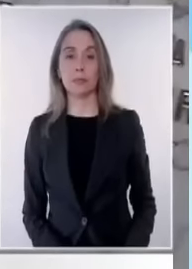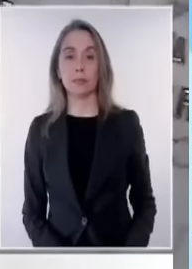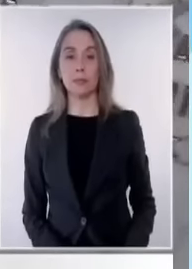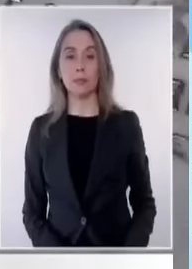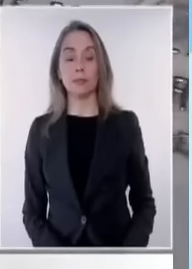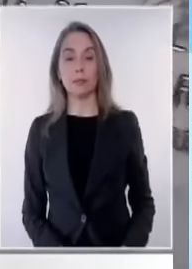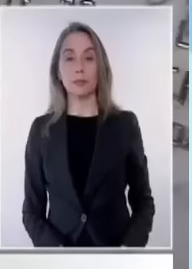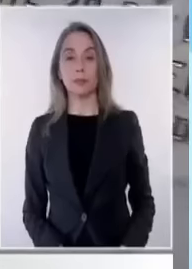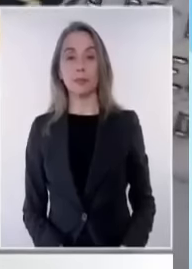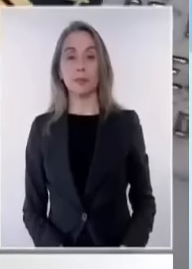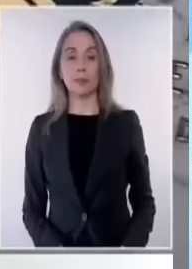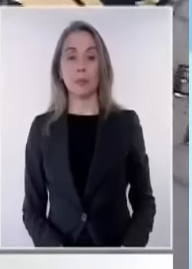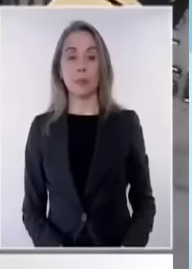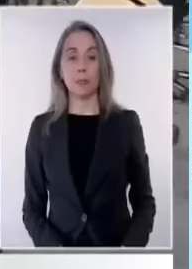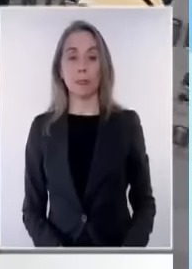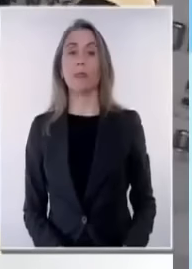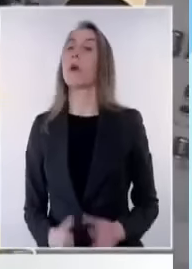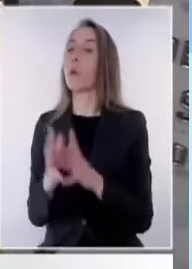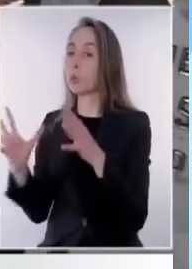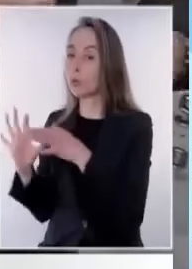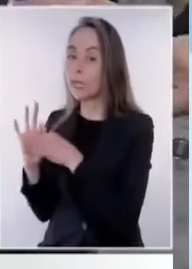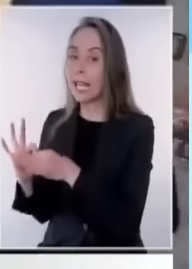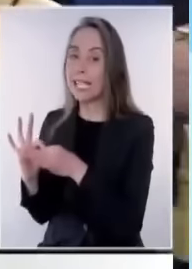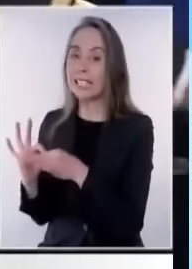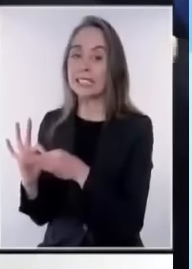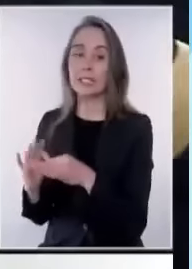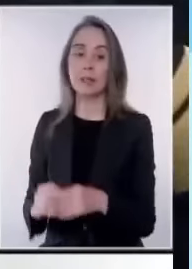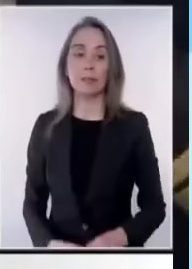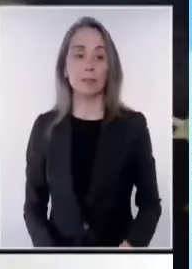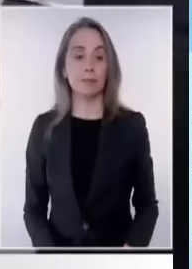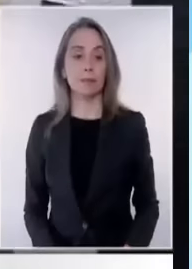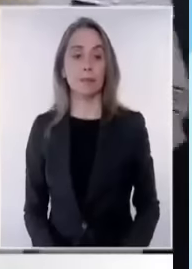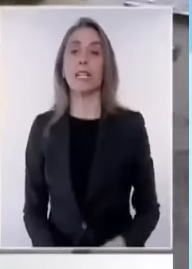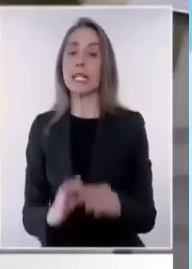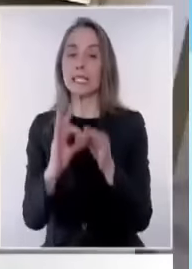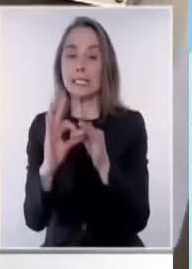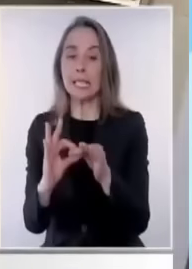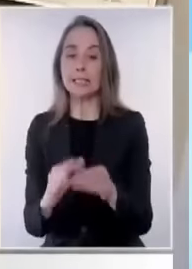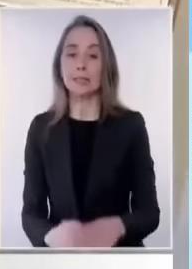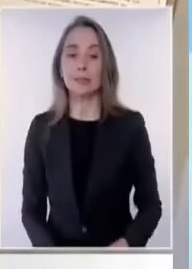Conforme con todas las medallas que hicieron. Muchas gracias. Gracias. Gracias. Gracias. Gracias.